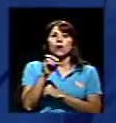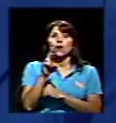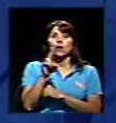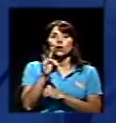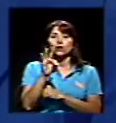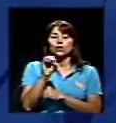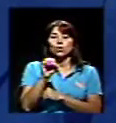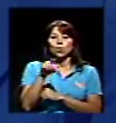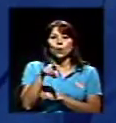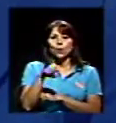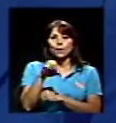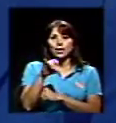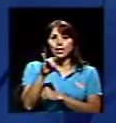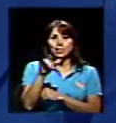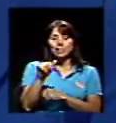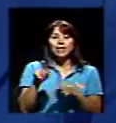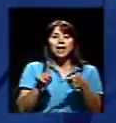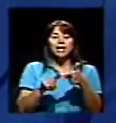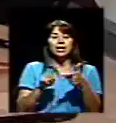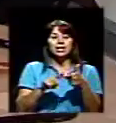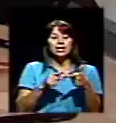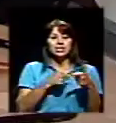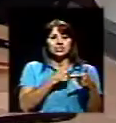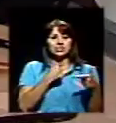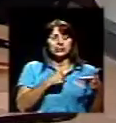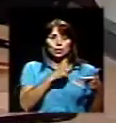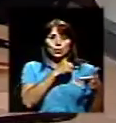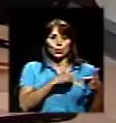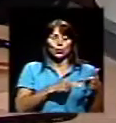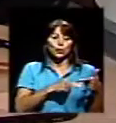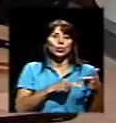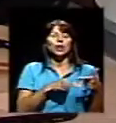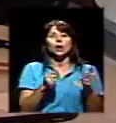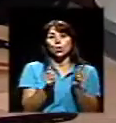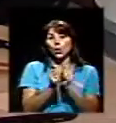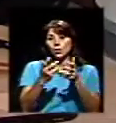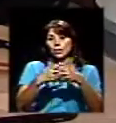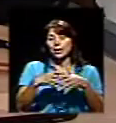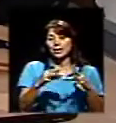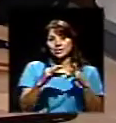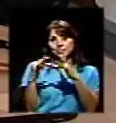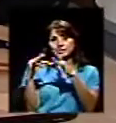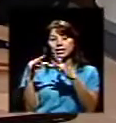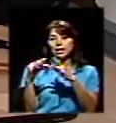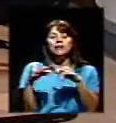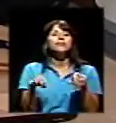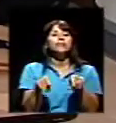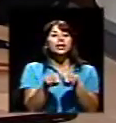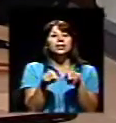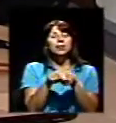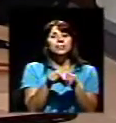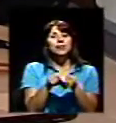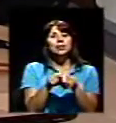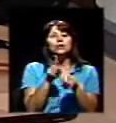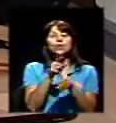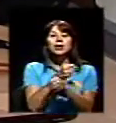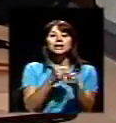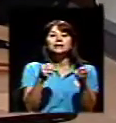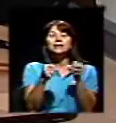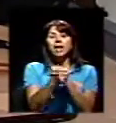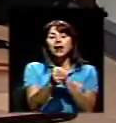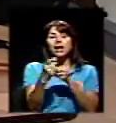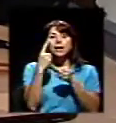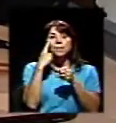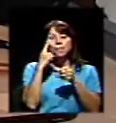cirugía cardíaca con la máquina extracorpórea, y tenemos una sala para docencia, donde